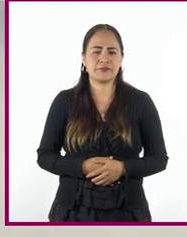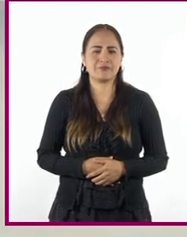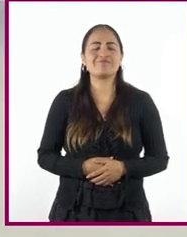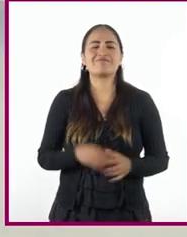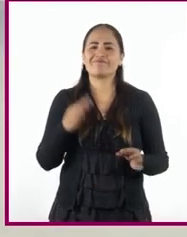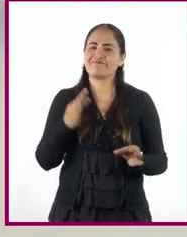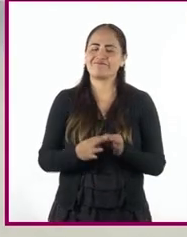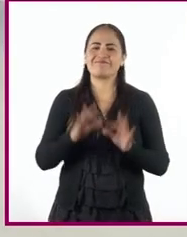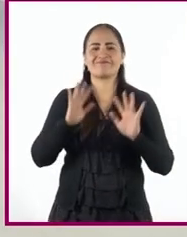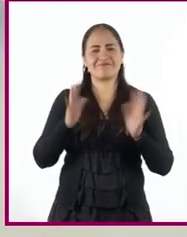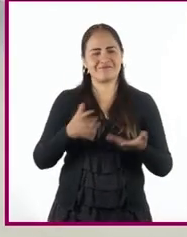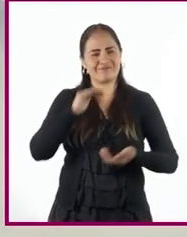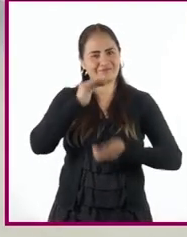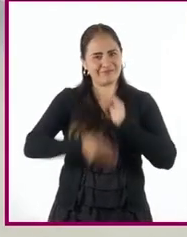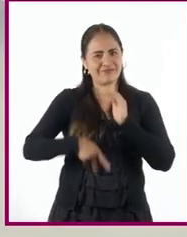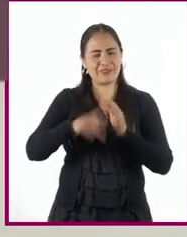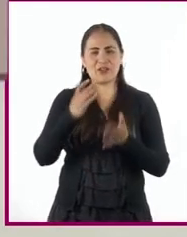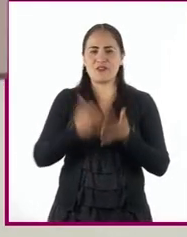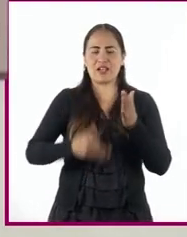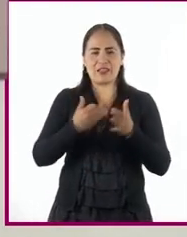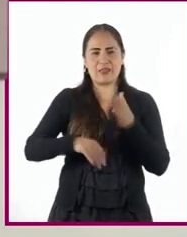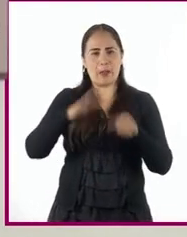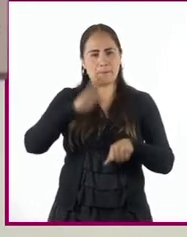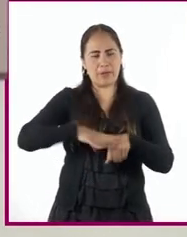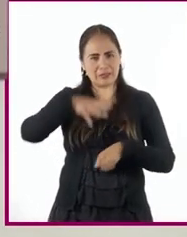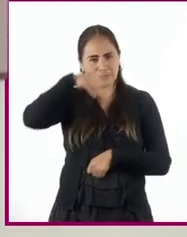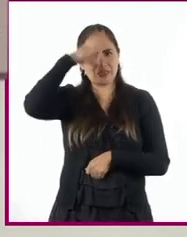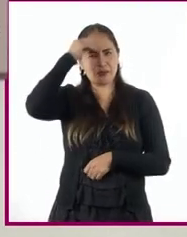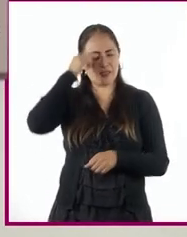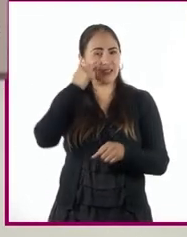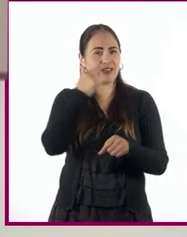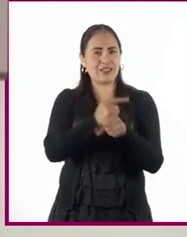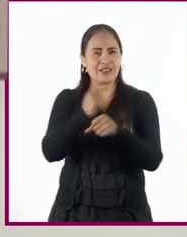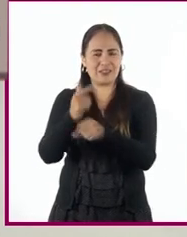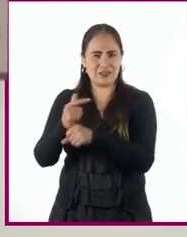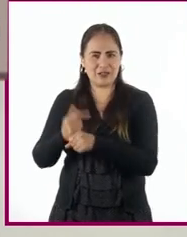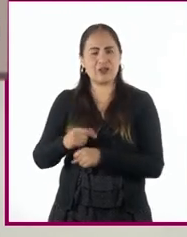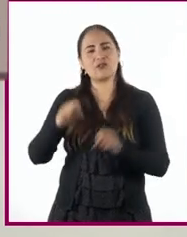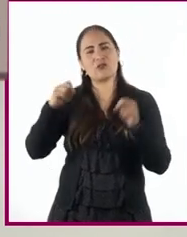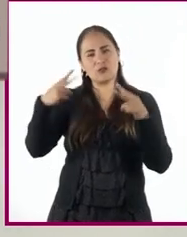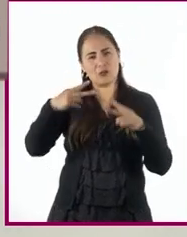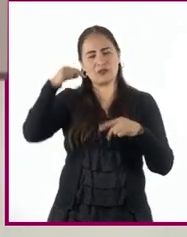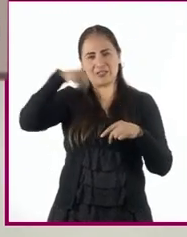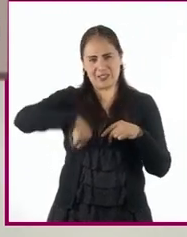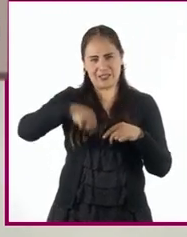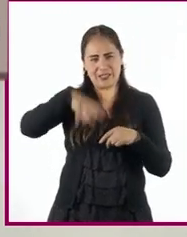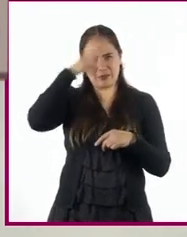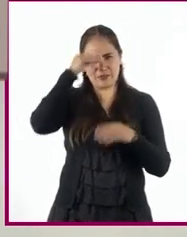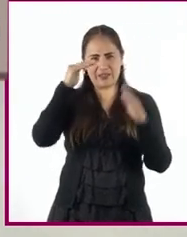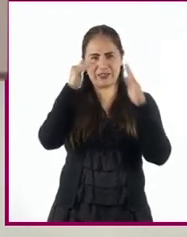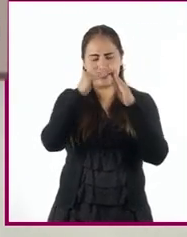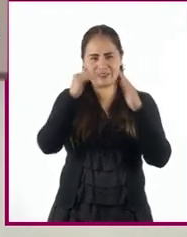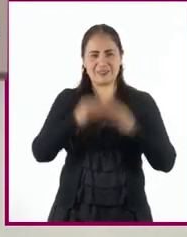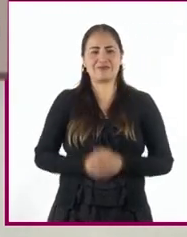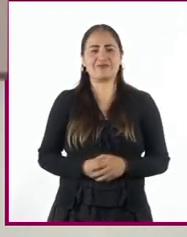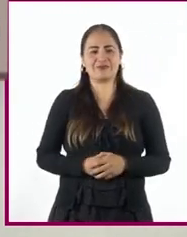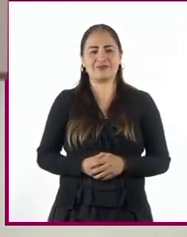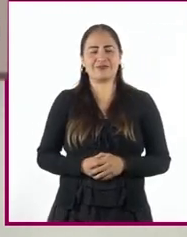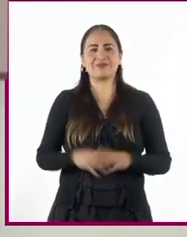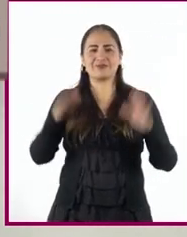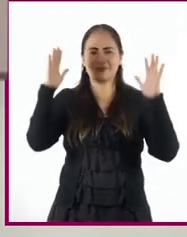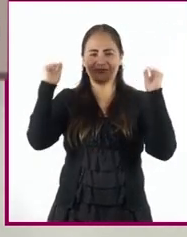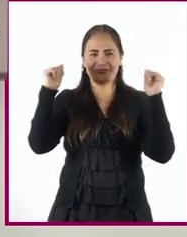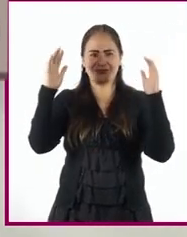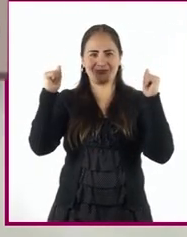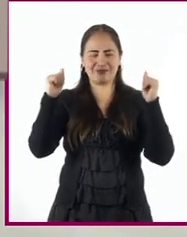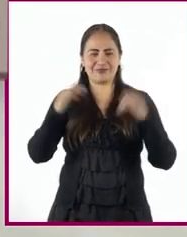Listo, terminamos. Pero aún nos queda mucho por explorar y descubrir. Así que nos vemos pronto aquí en Aprende en Casa. ¡Hasta